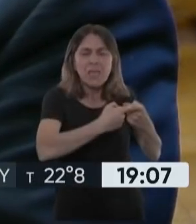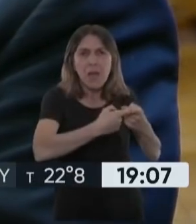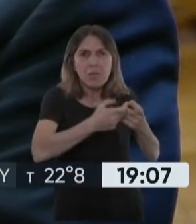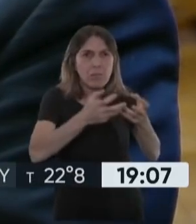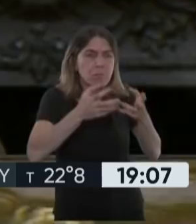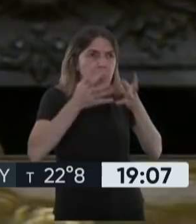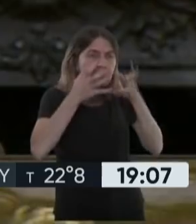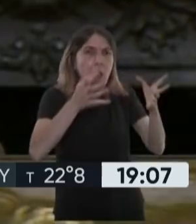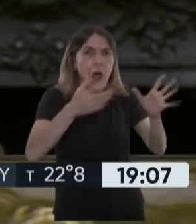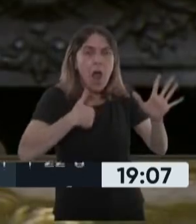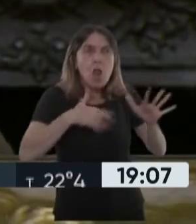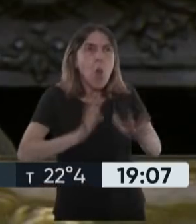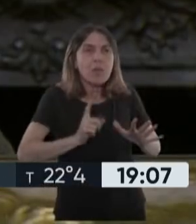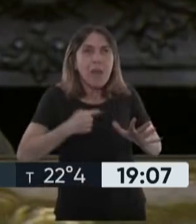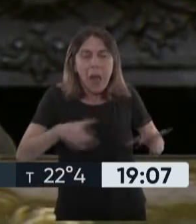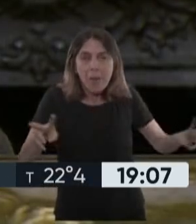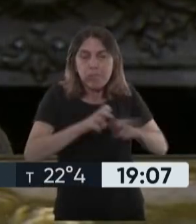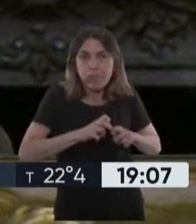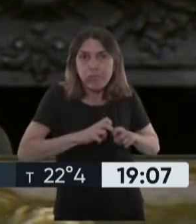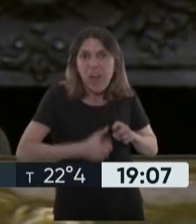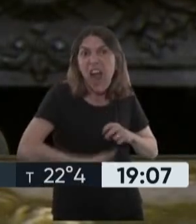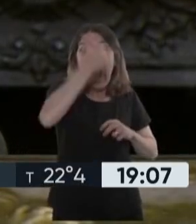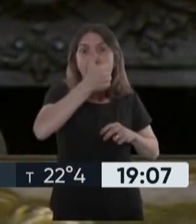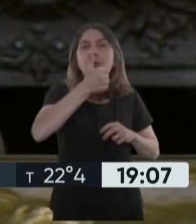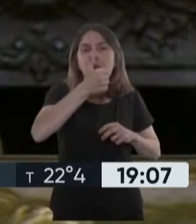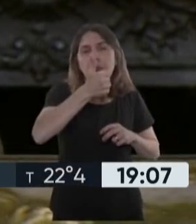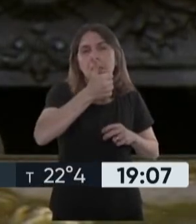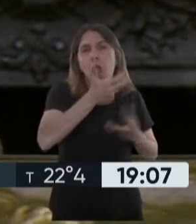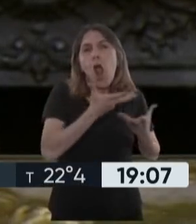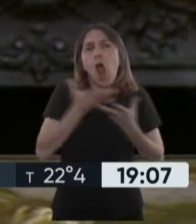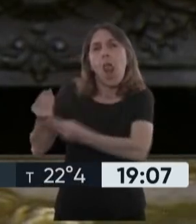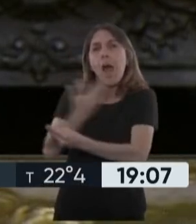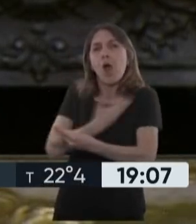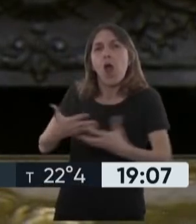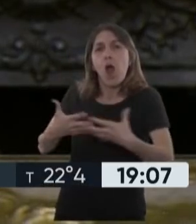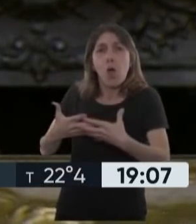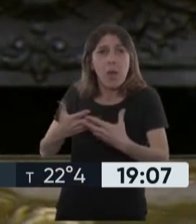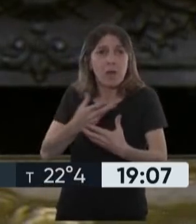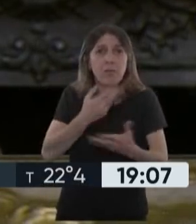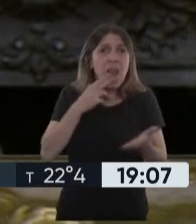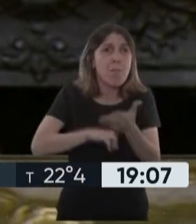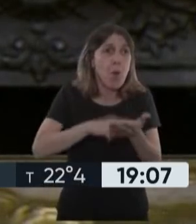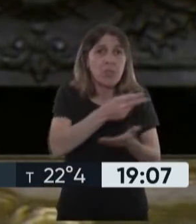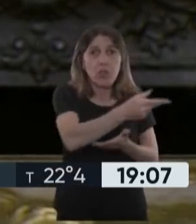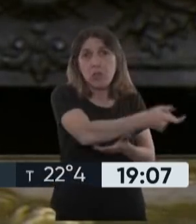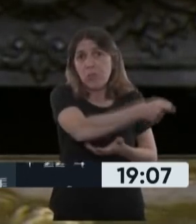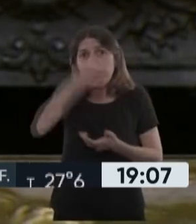dinero que no tenían previsto, bueno, que colaboren con su aporte contributivo, su